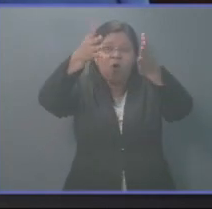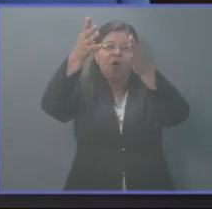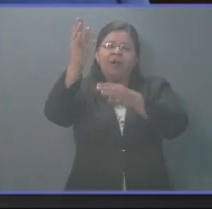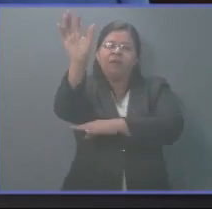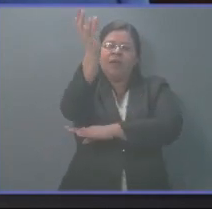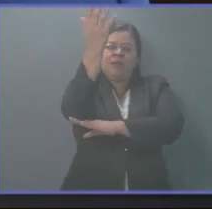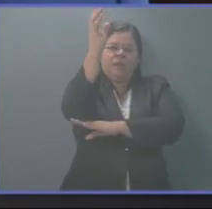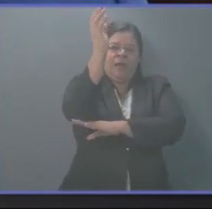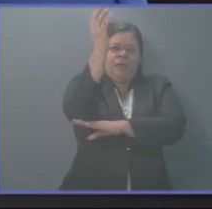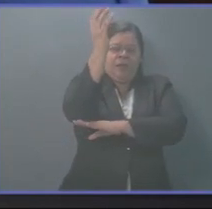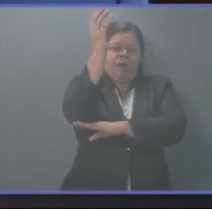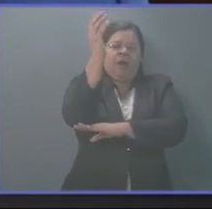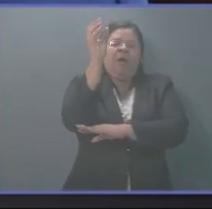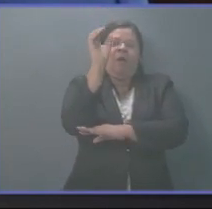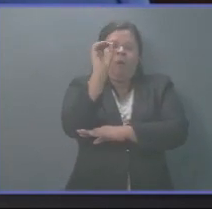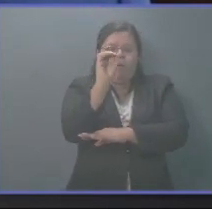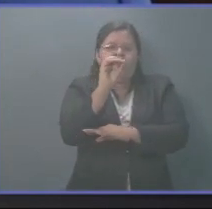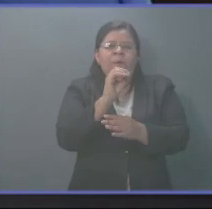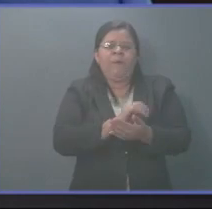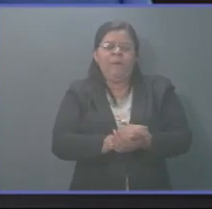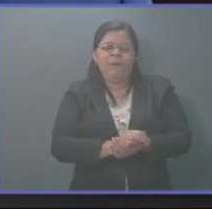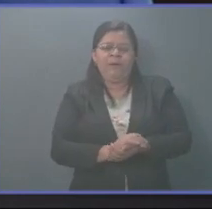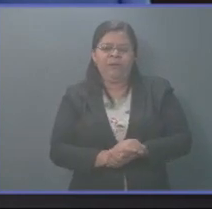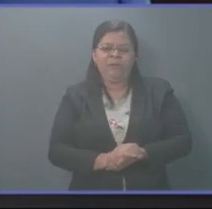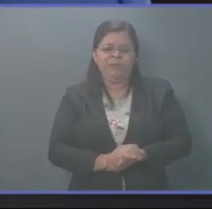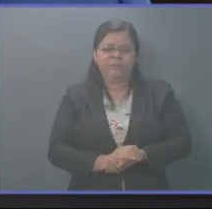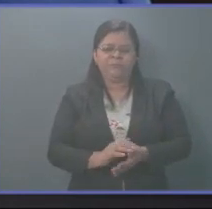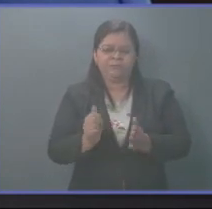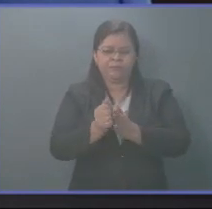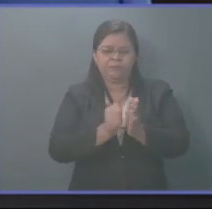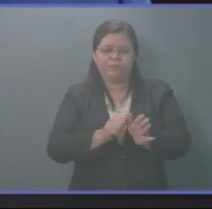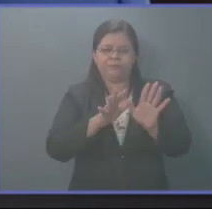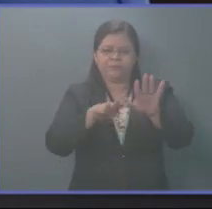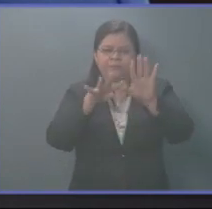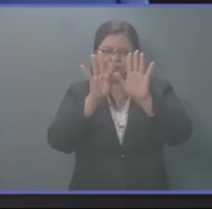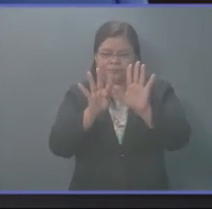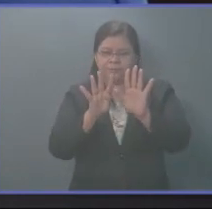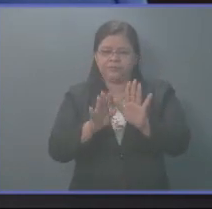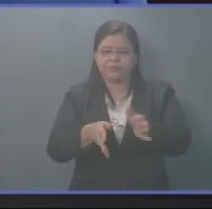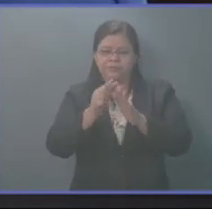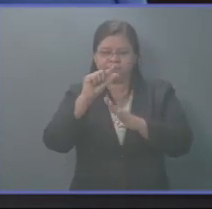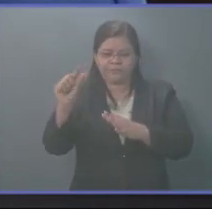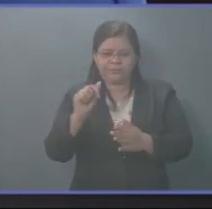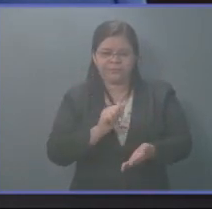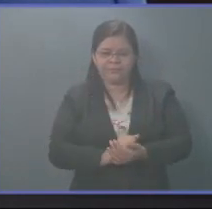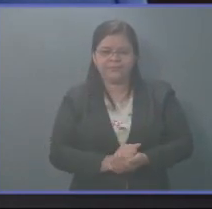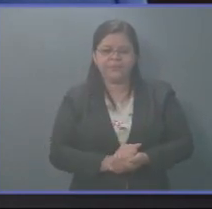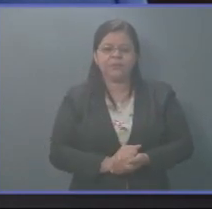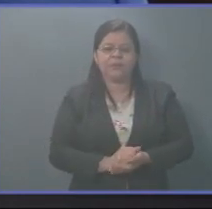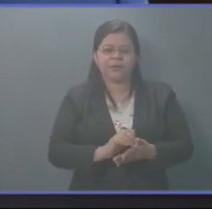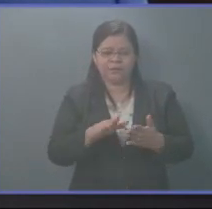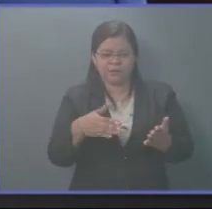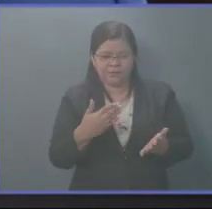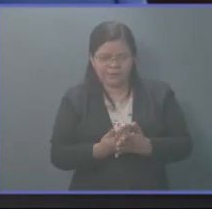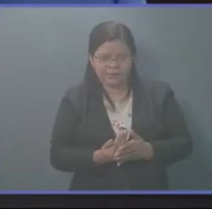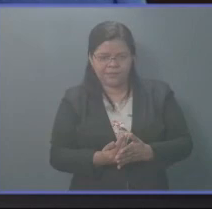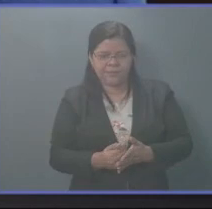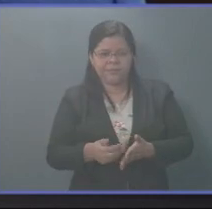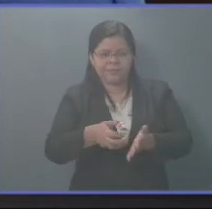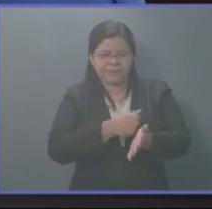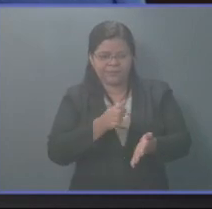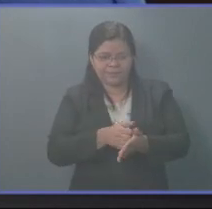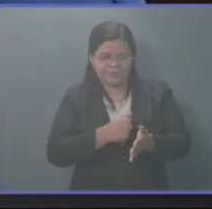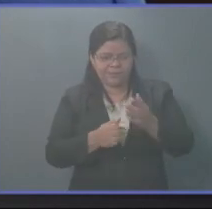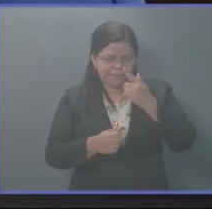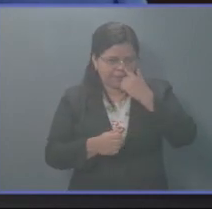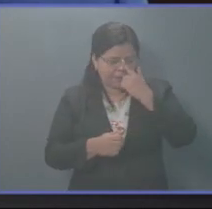antenas y o monopolios. Artículo 19. La instalación o permanencia de postes, torres, monopolios y o antenas de